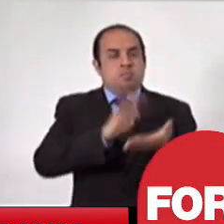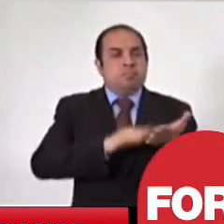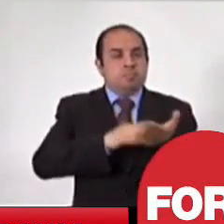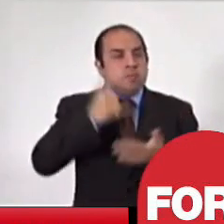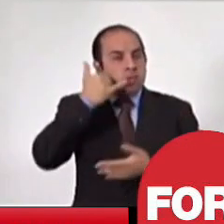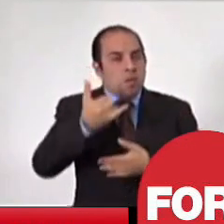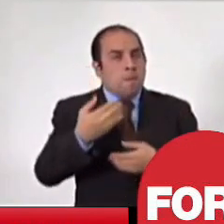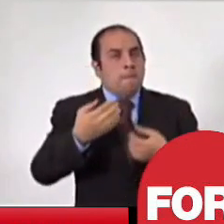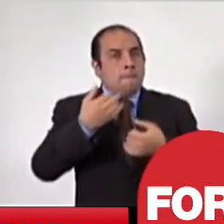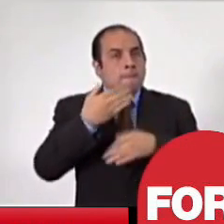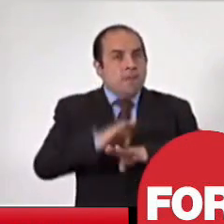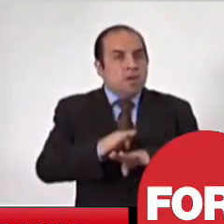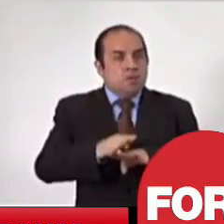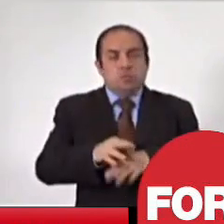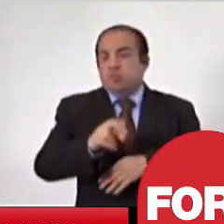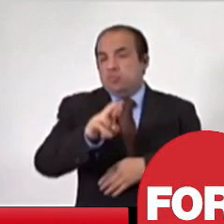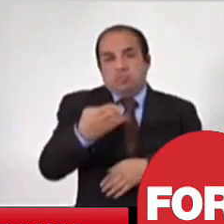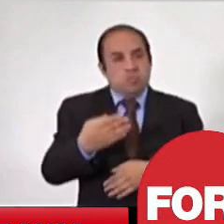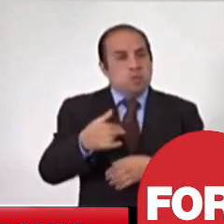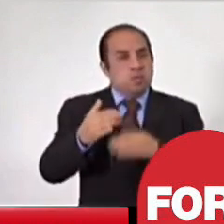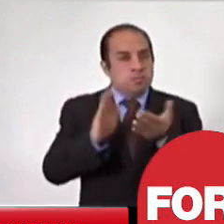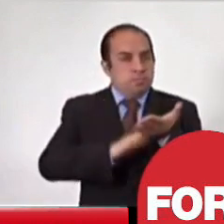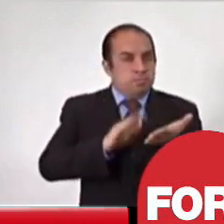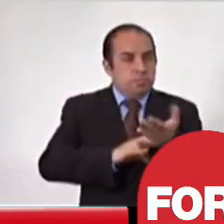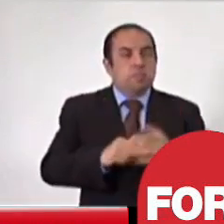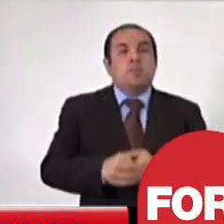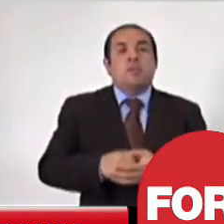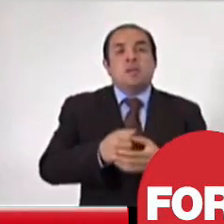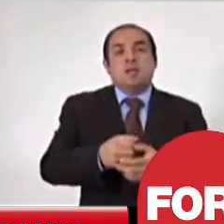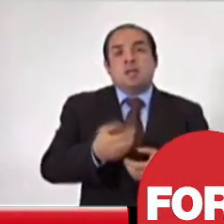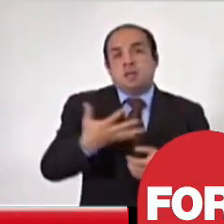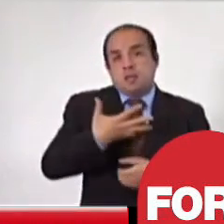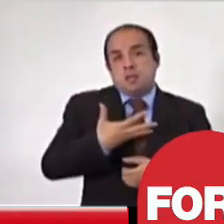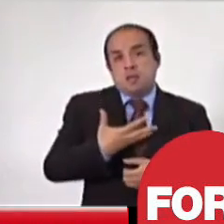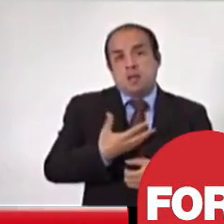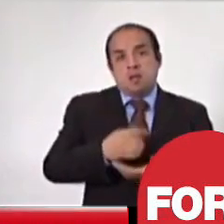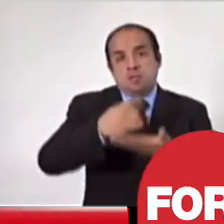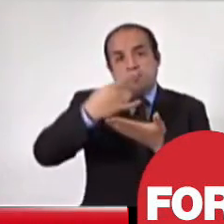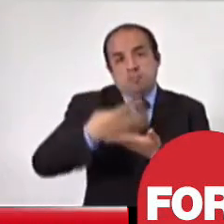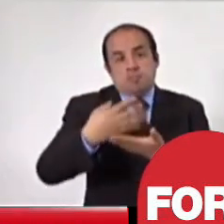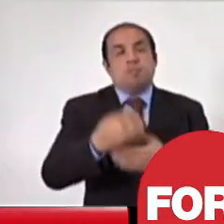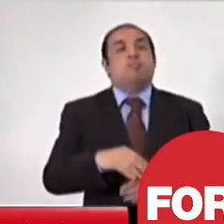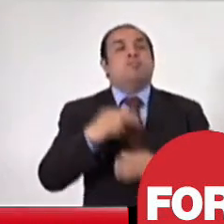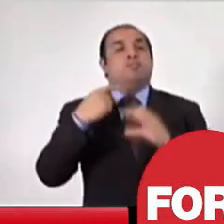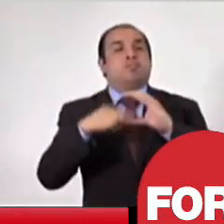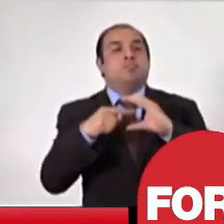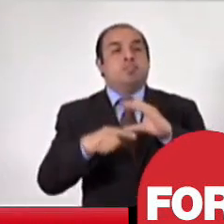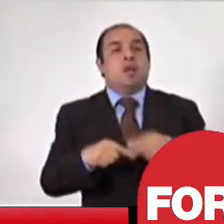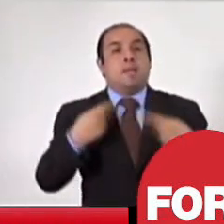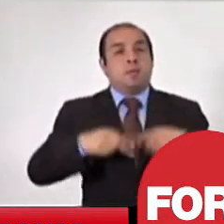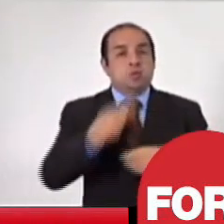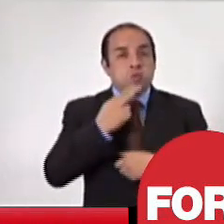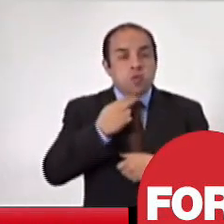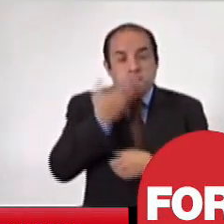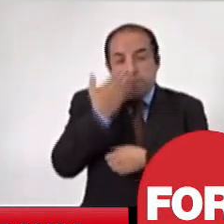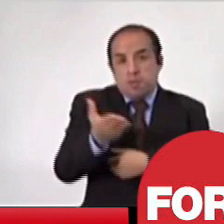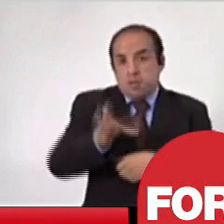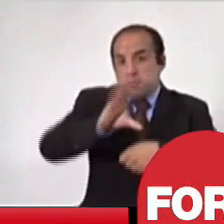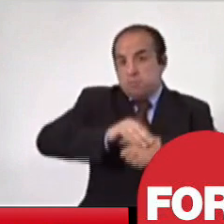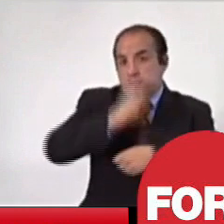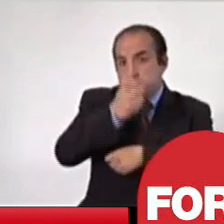servicio del agua en la capital del país. Comentó que esto representa un ahorro de más de 380 millones de pesos a partir del